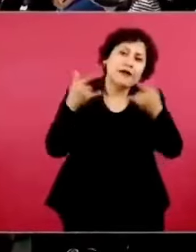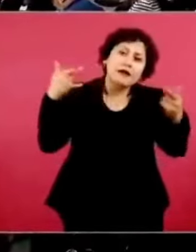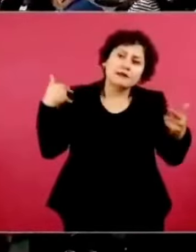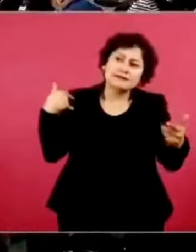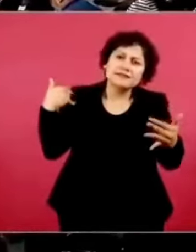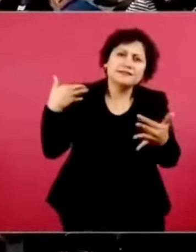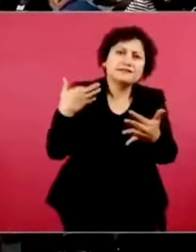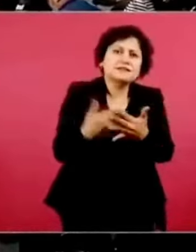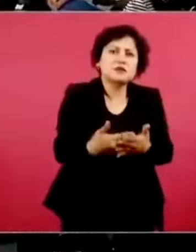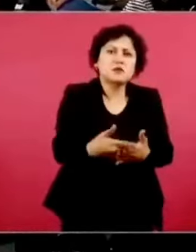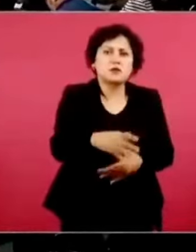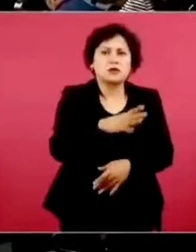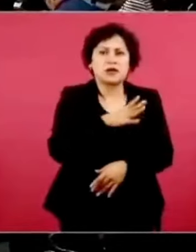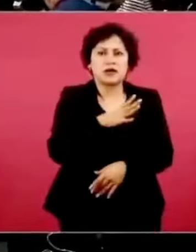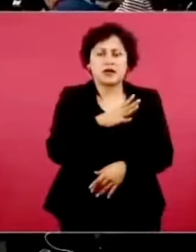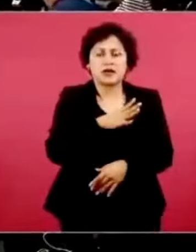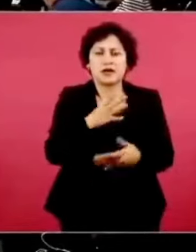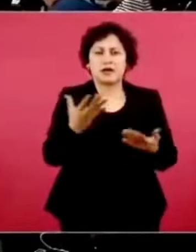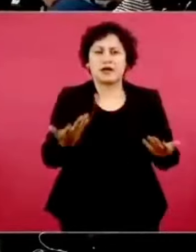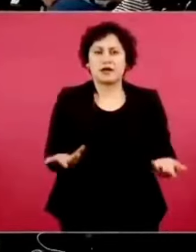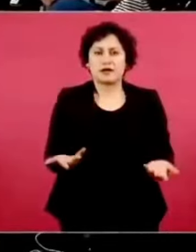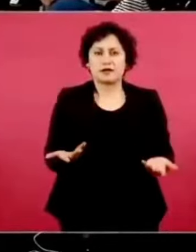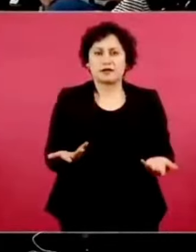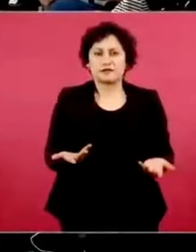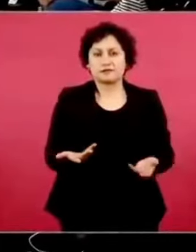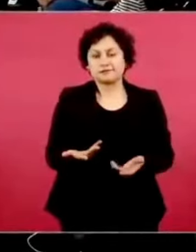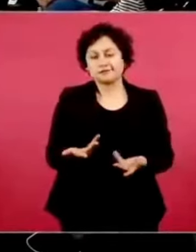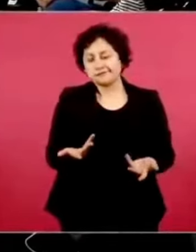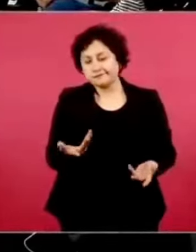con todo respeto